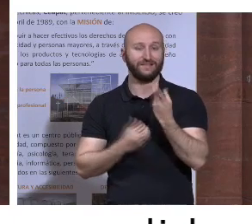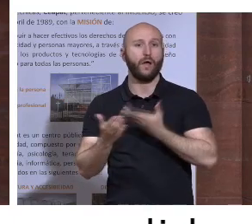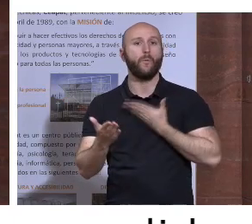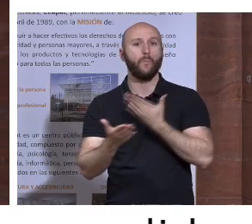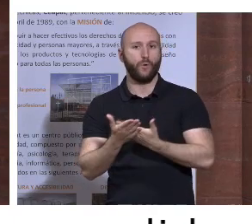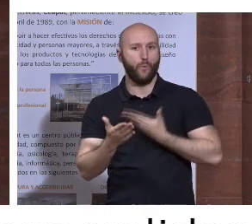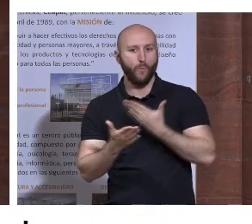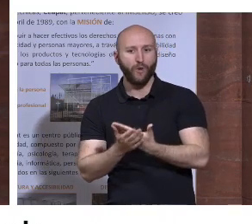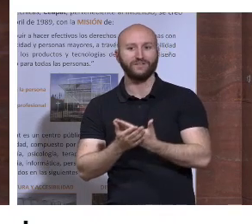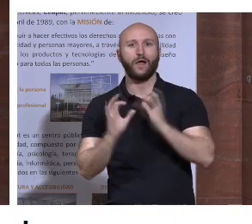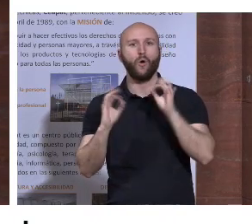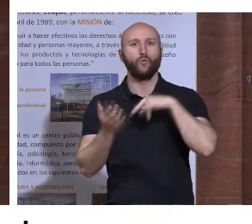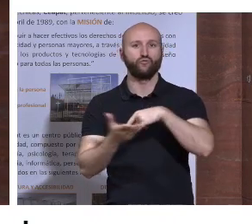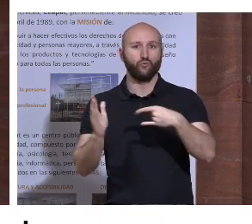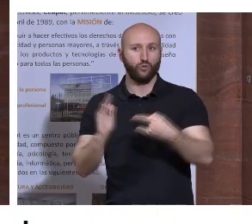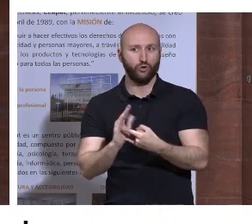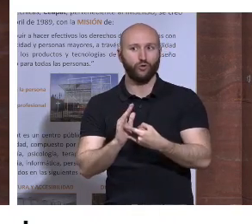propuestas, soluciones, aquí